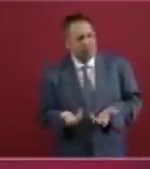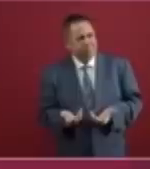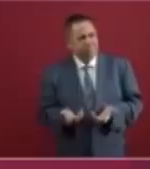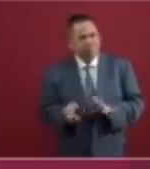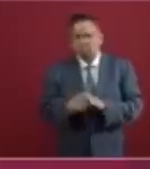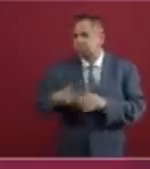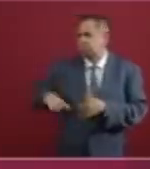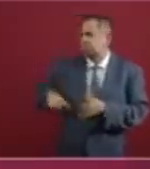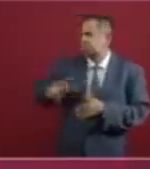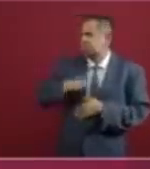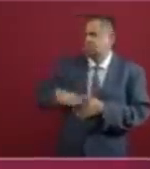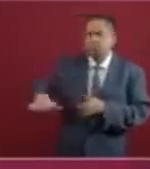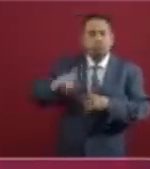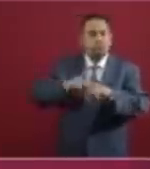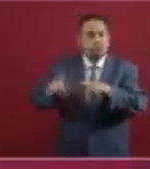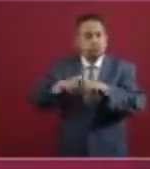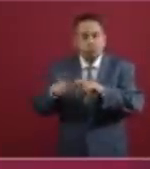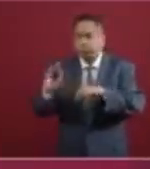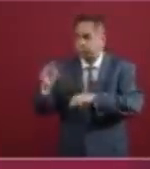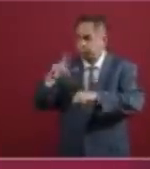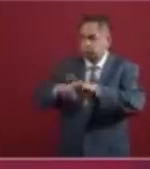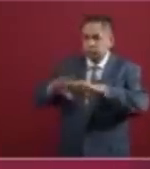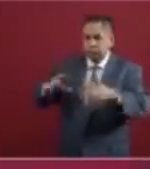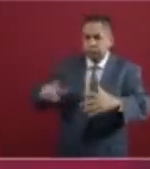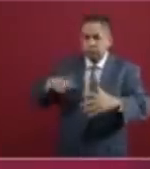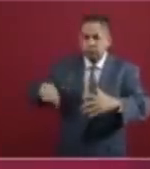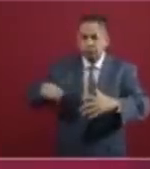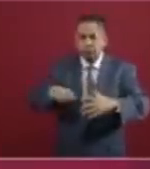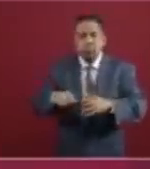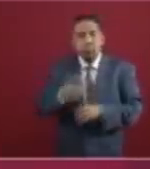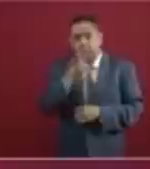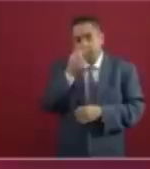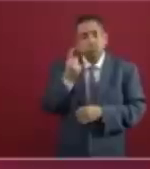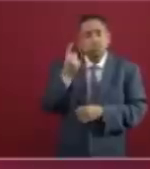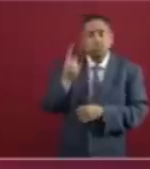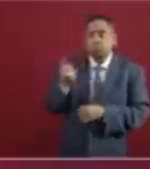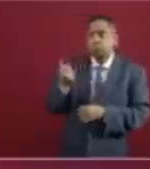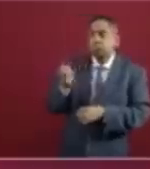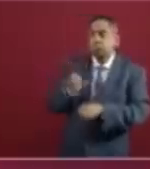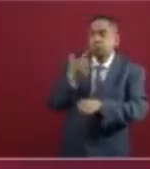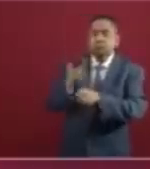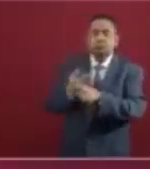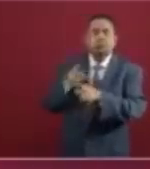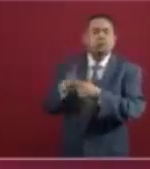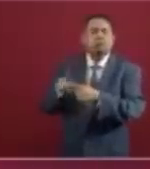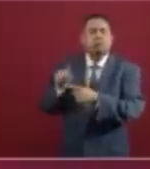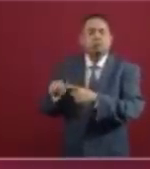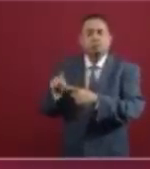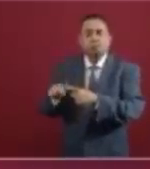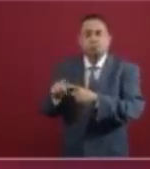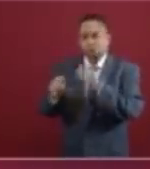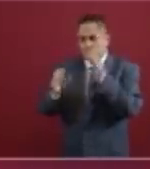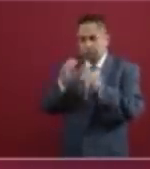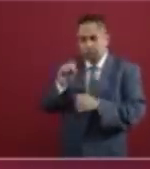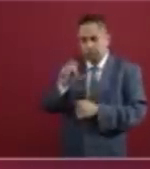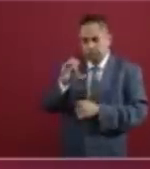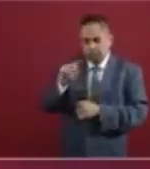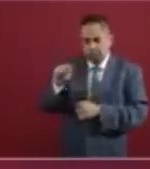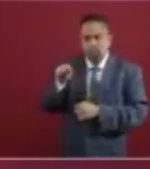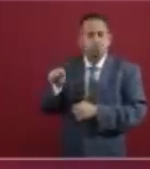de las dependencias federales, solo la Secretaría de Comunicaciones y